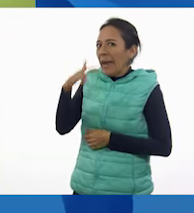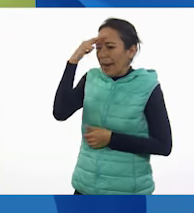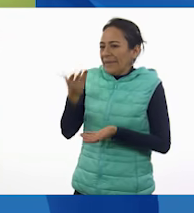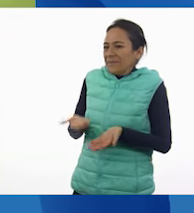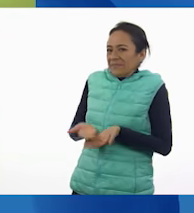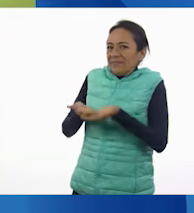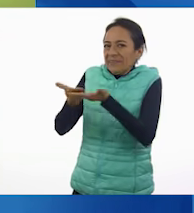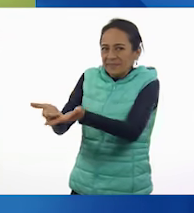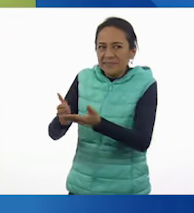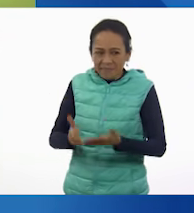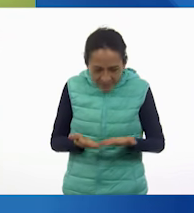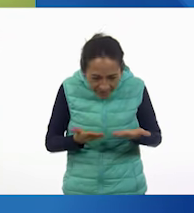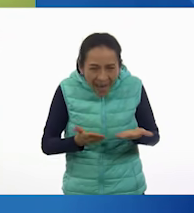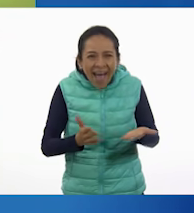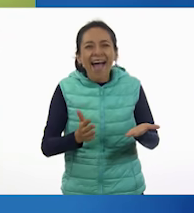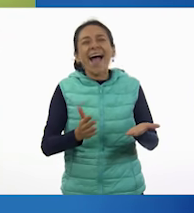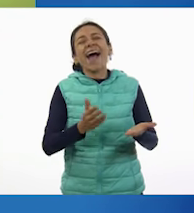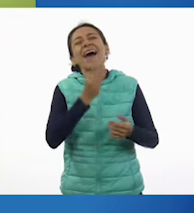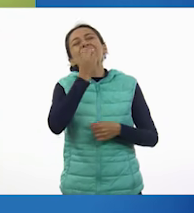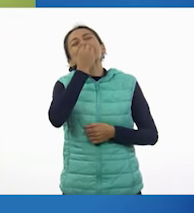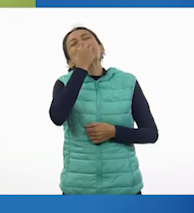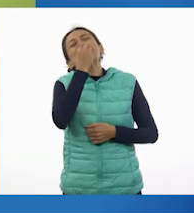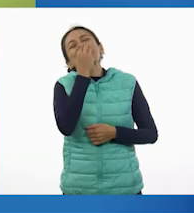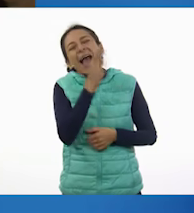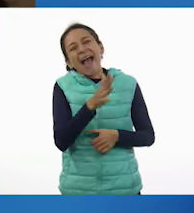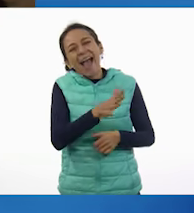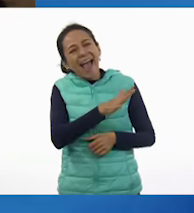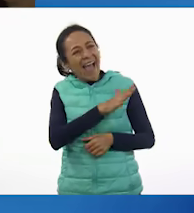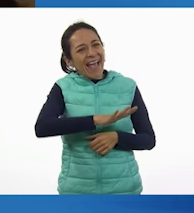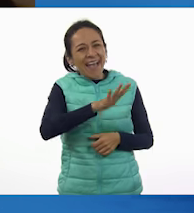¡Está genial! ¡Muchas gracias, Vale!